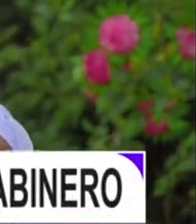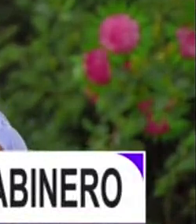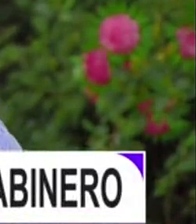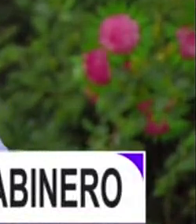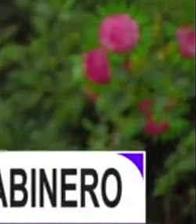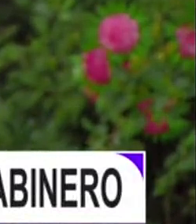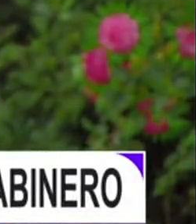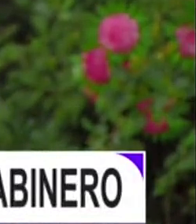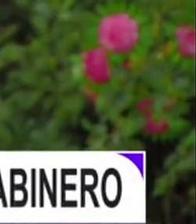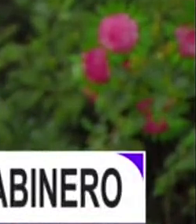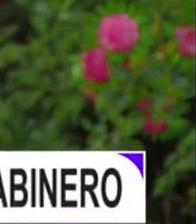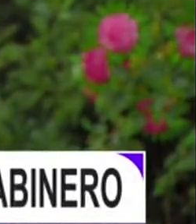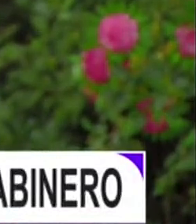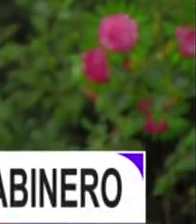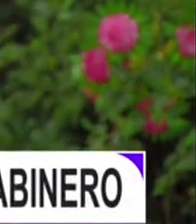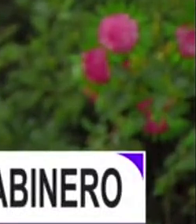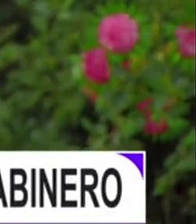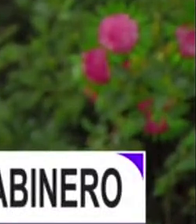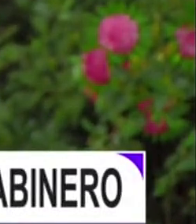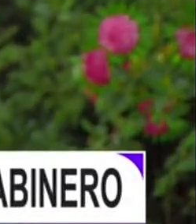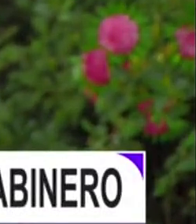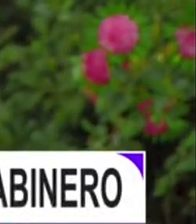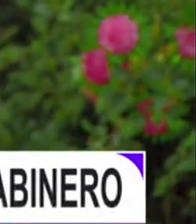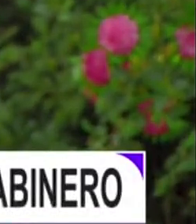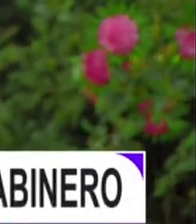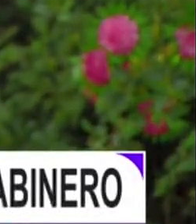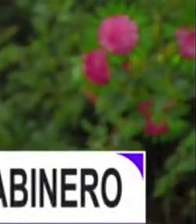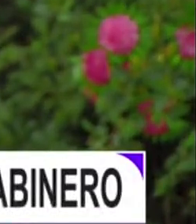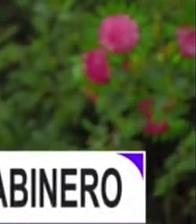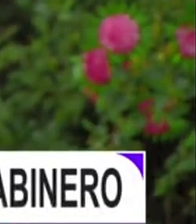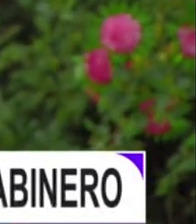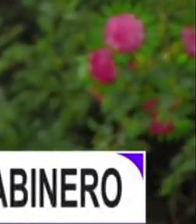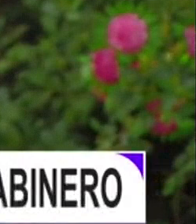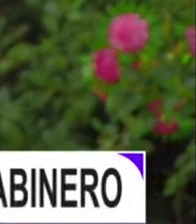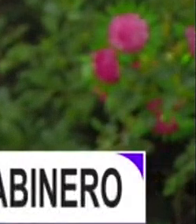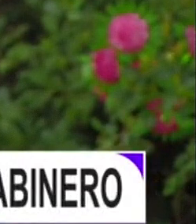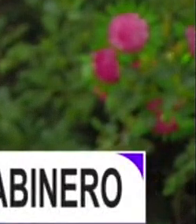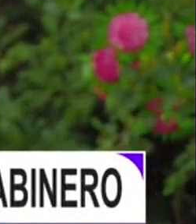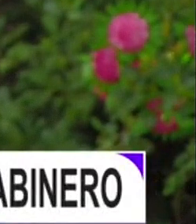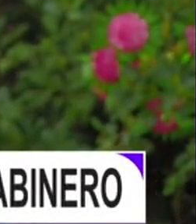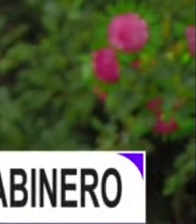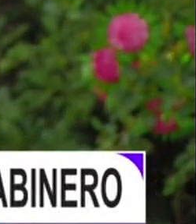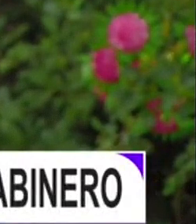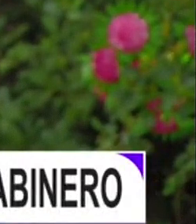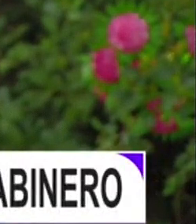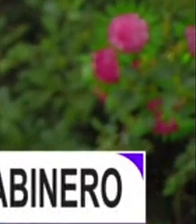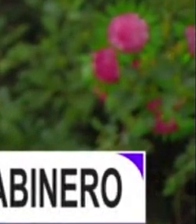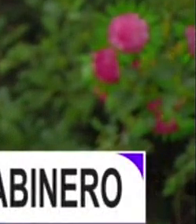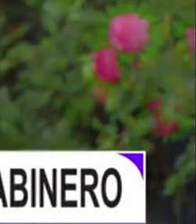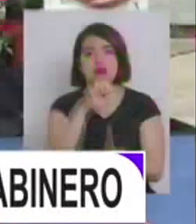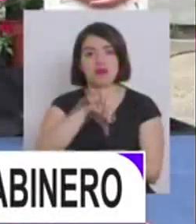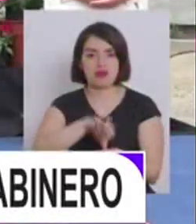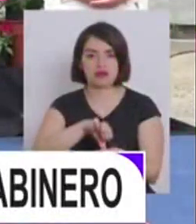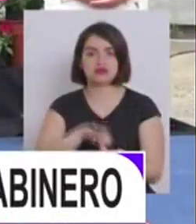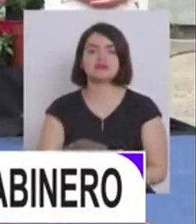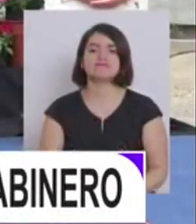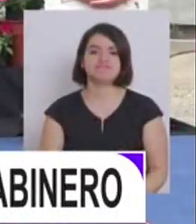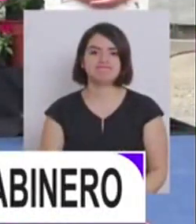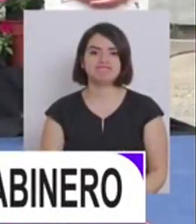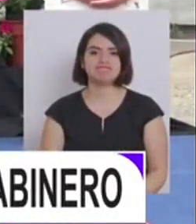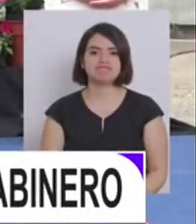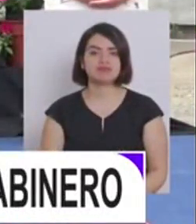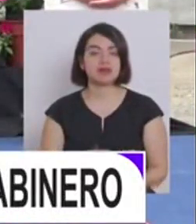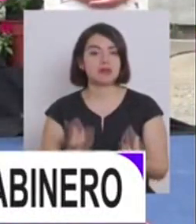el presidente de la República, Sebastián Piñera, se refirió a este caso de Panguipulli con la muerte de Francisco Martínez. Escuchemos. Con respecto a lo que